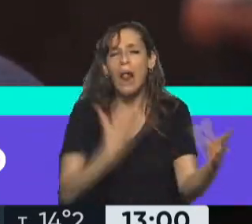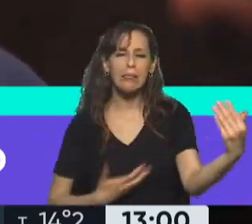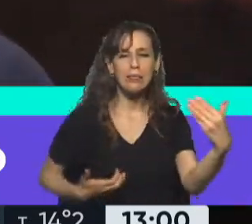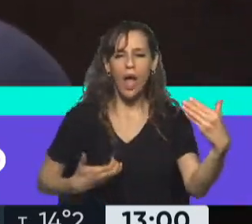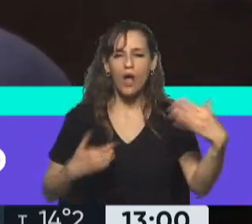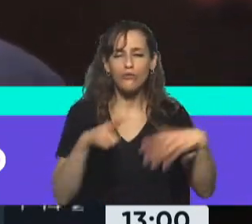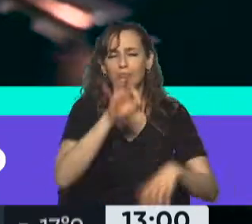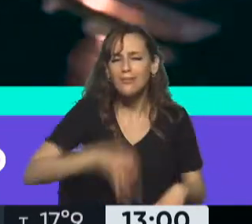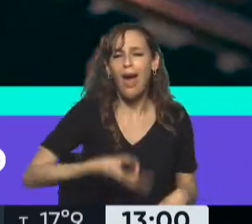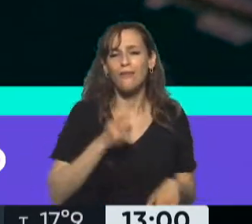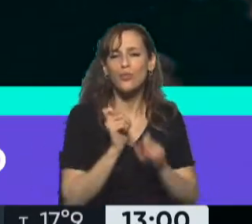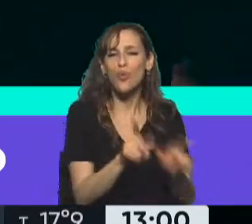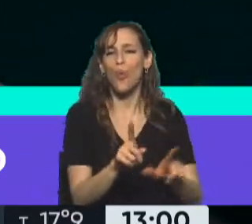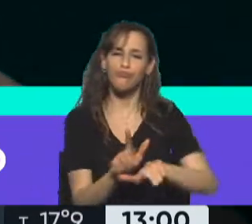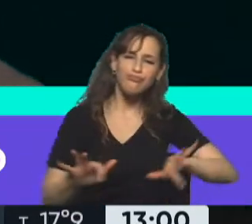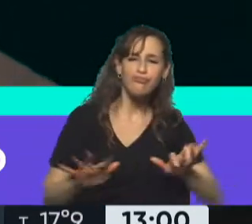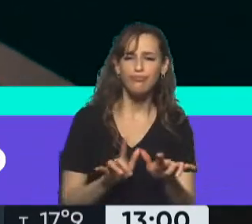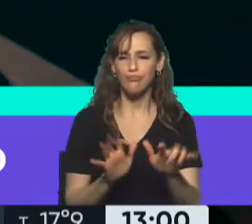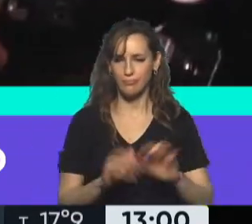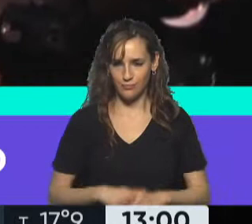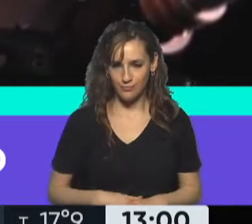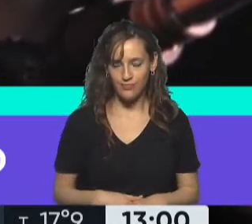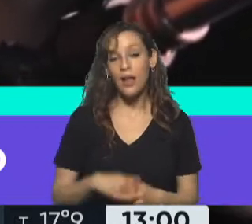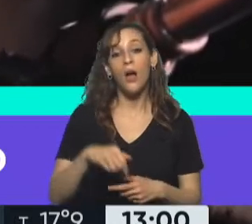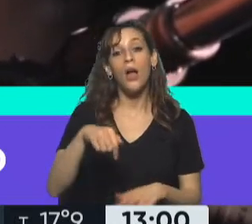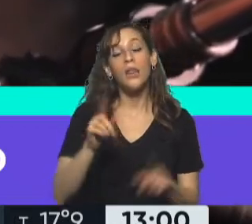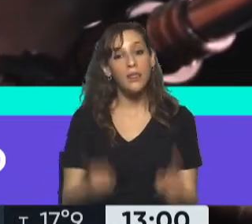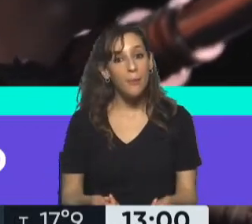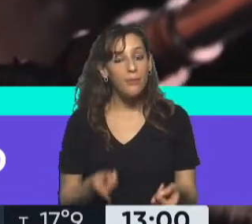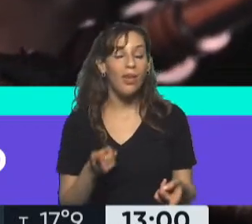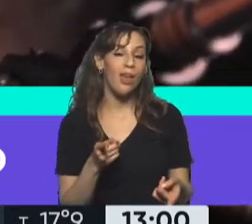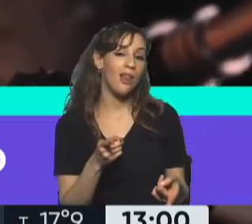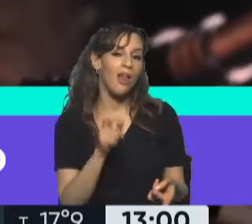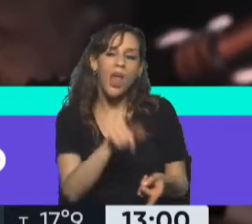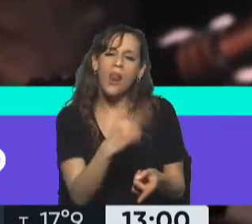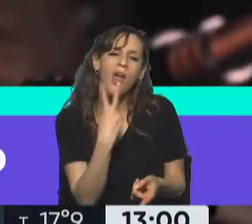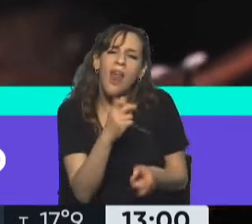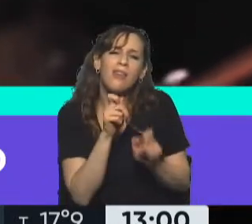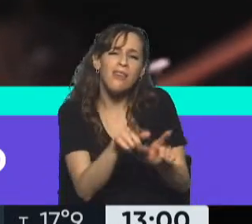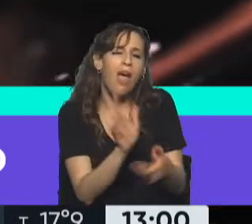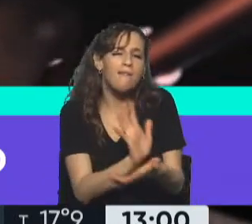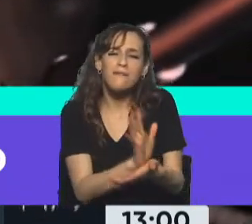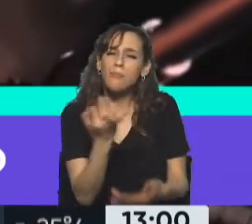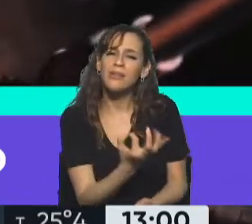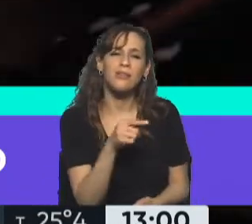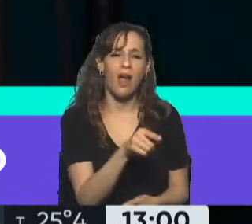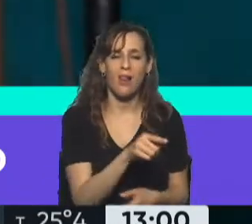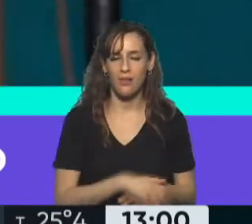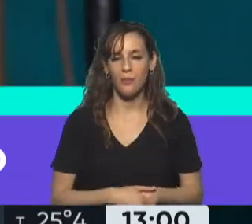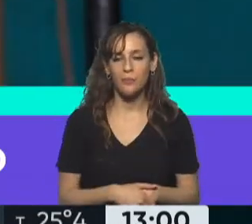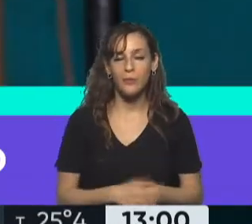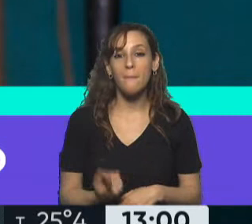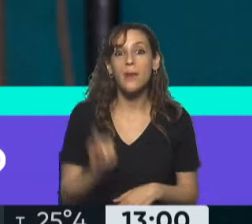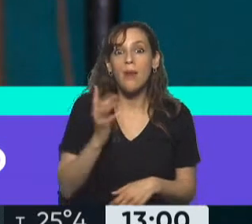manos como nadie, ¿eh?, hoy día. Y aparte tiene una energía arrolladora. La primera vez que tocamos